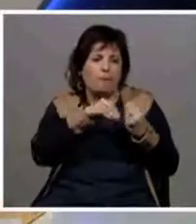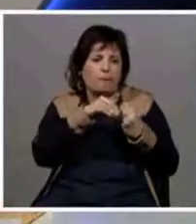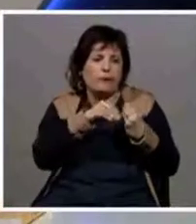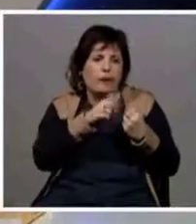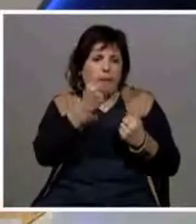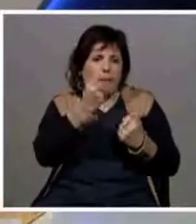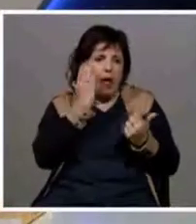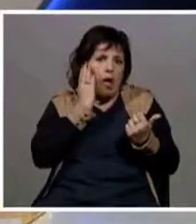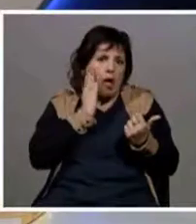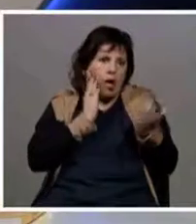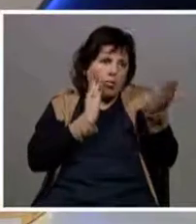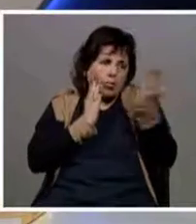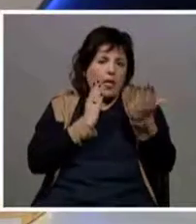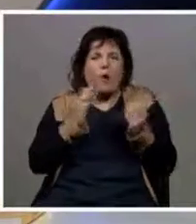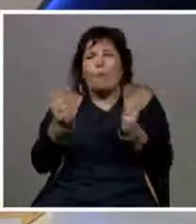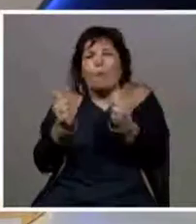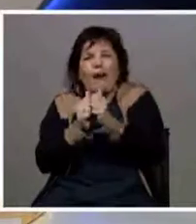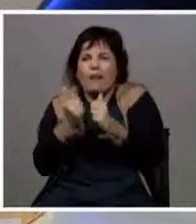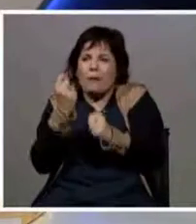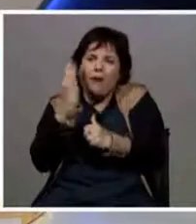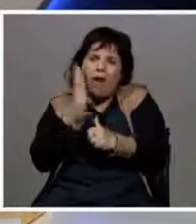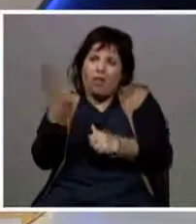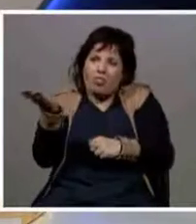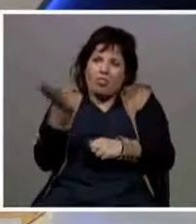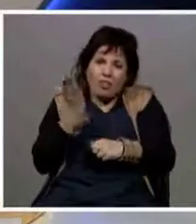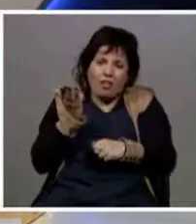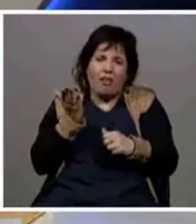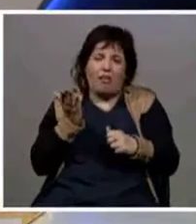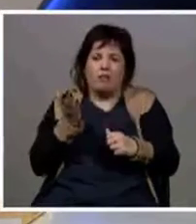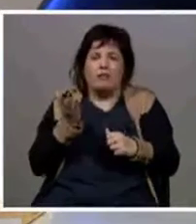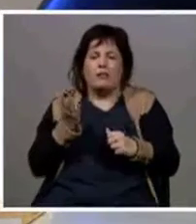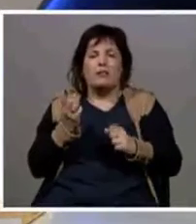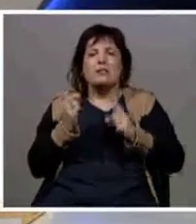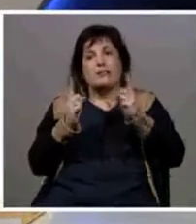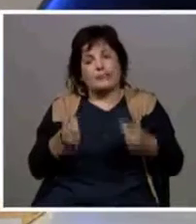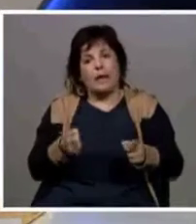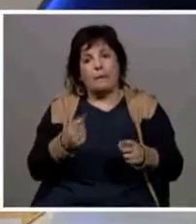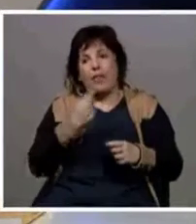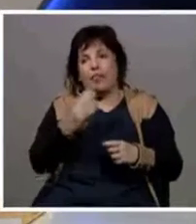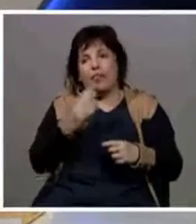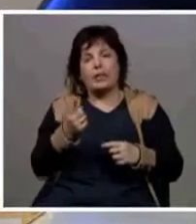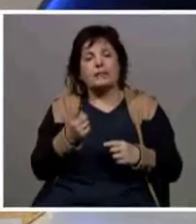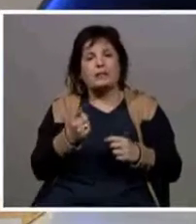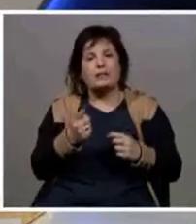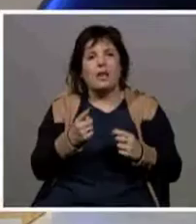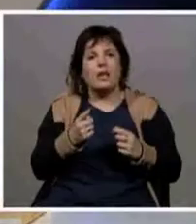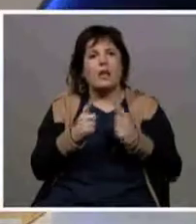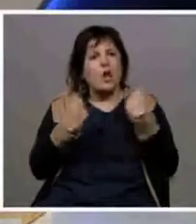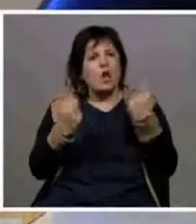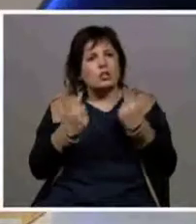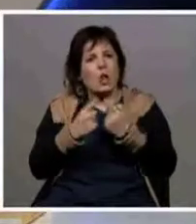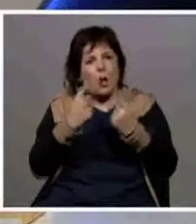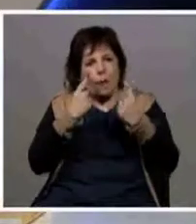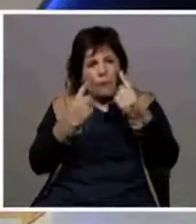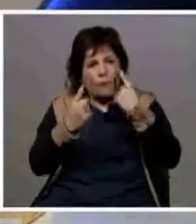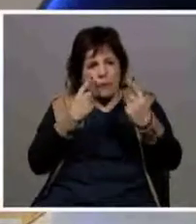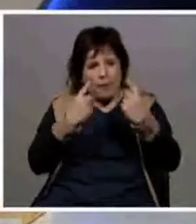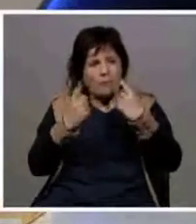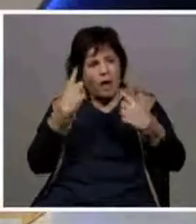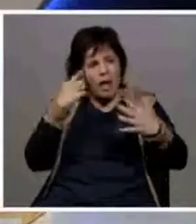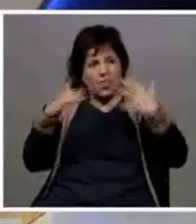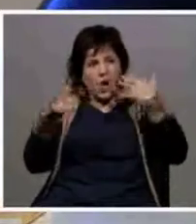a veces las parejas que también importa decirlo en lo que nosotros hemos observado en el relato de las